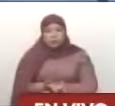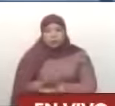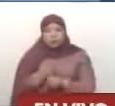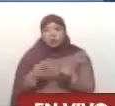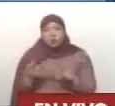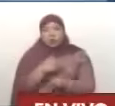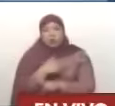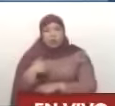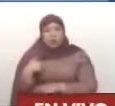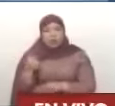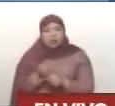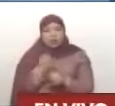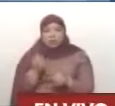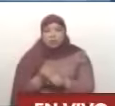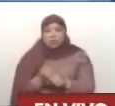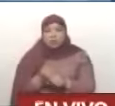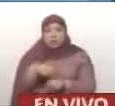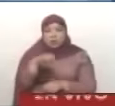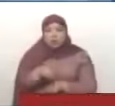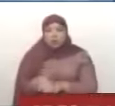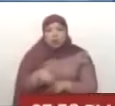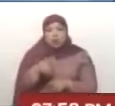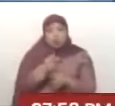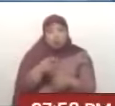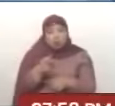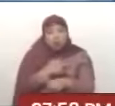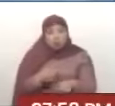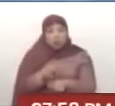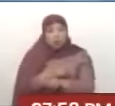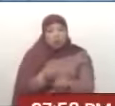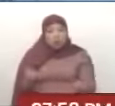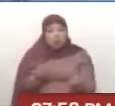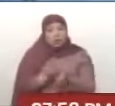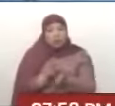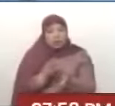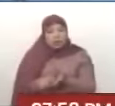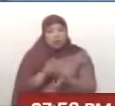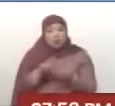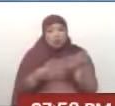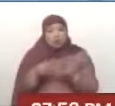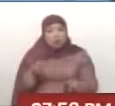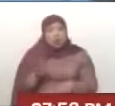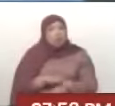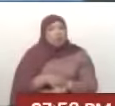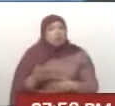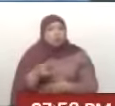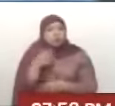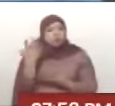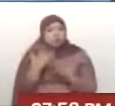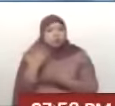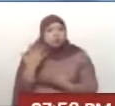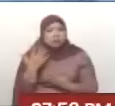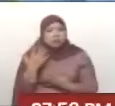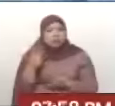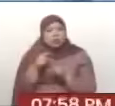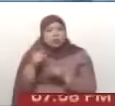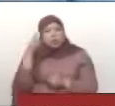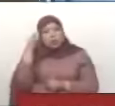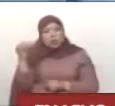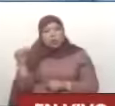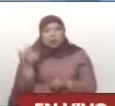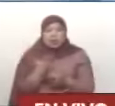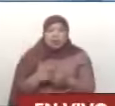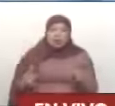no han querido que Haití tenga Estado, gobierno, estabilidad. ¿Tú sabes por qué? Porque en Haití nació